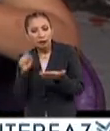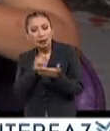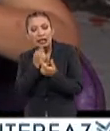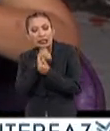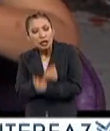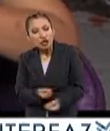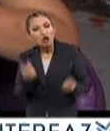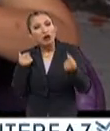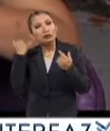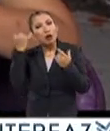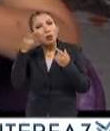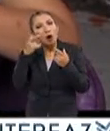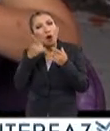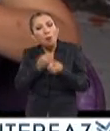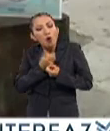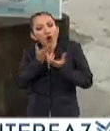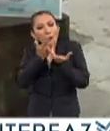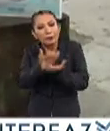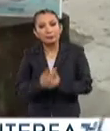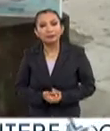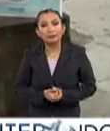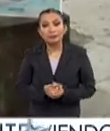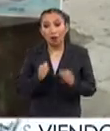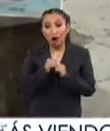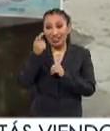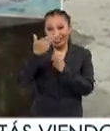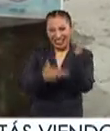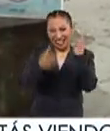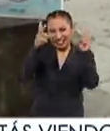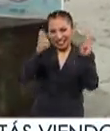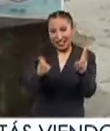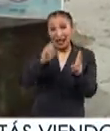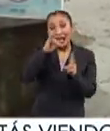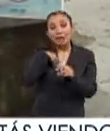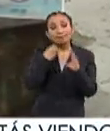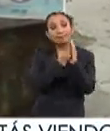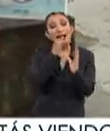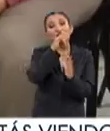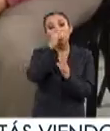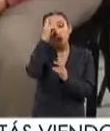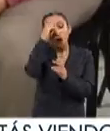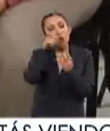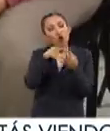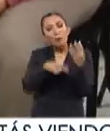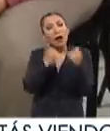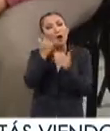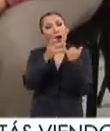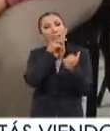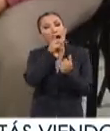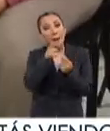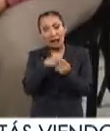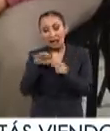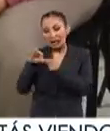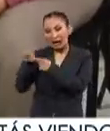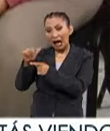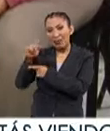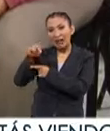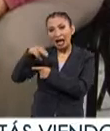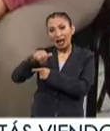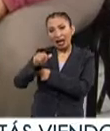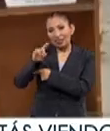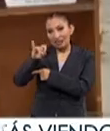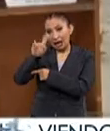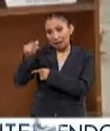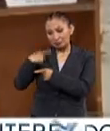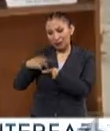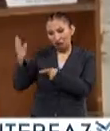los niños incluso creen pequeños poemas. A través del taller, Instrucciones para jugar con la palabra y con la guía de Adriana Díaz,